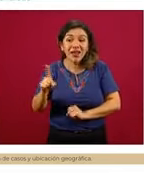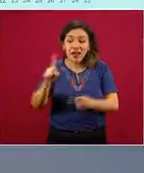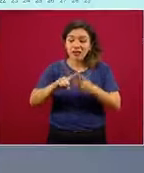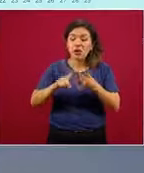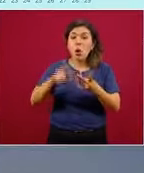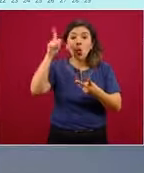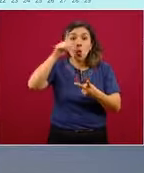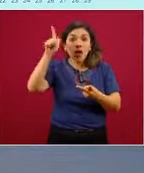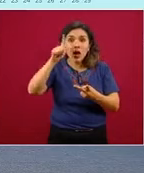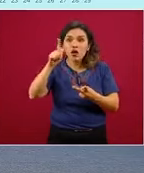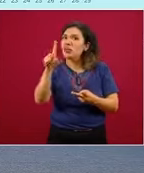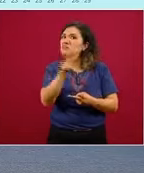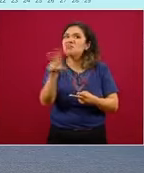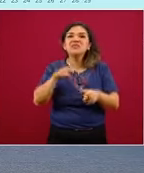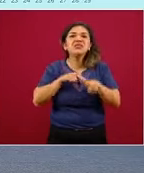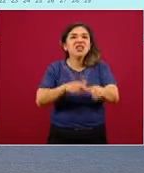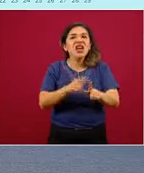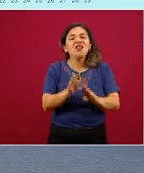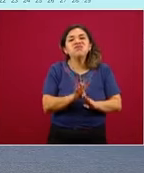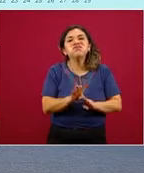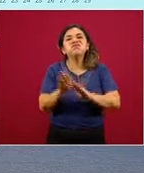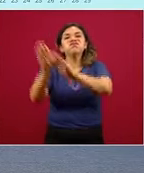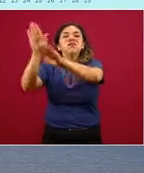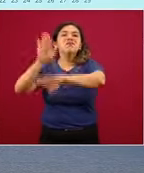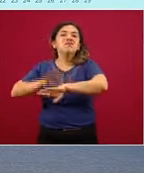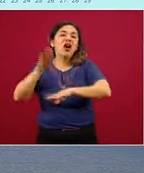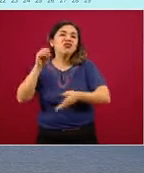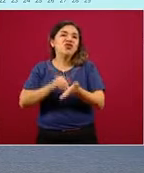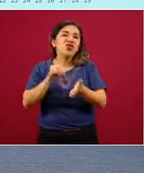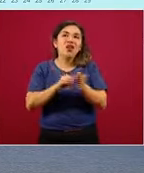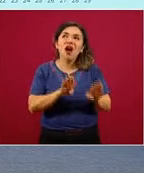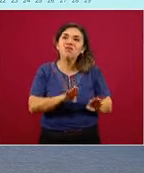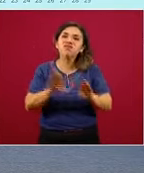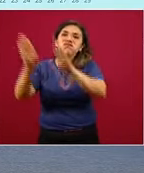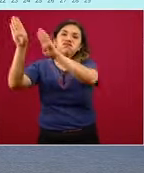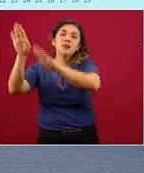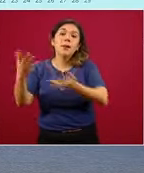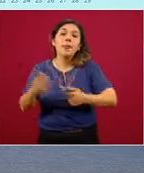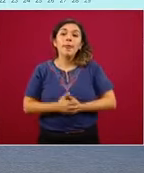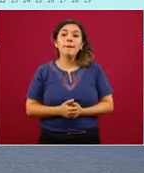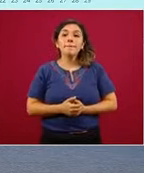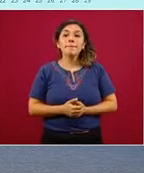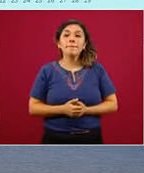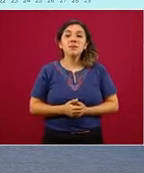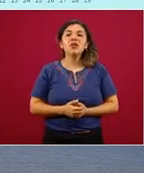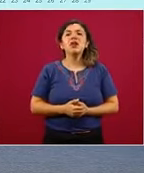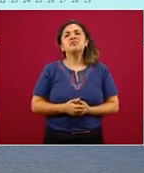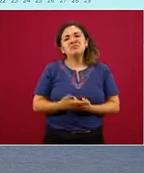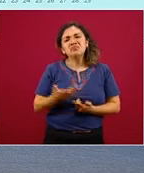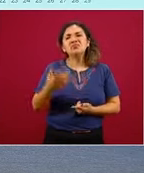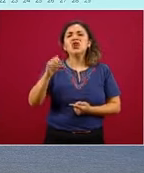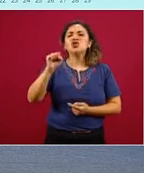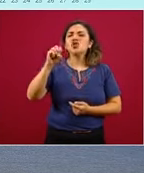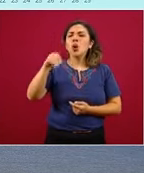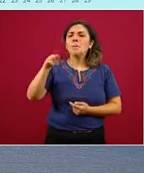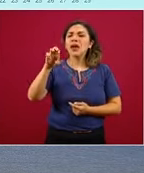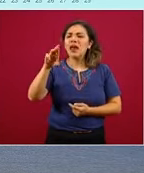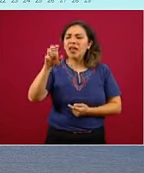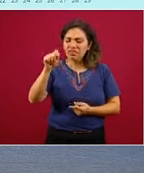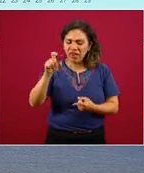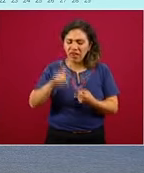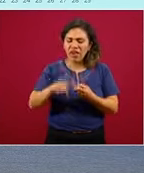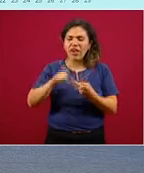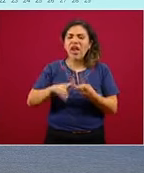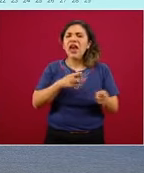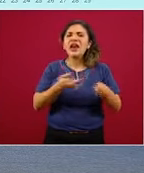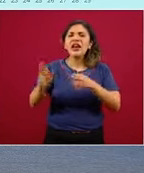Guadalupe, que son municipios que continúan con una tendencia ascendente importante. Transmisiones basales en Sombrerete, Río Grande